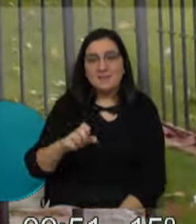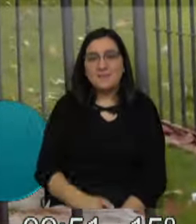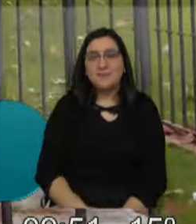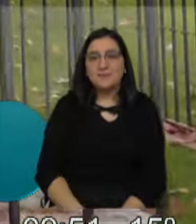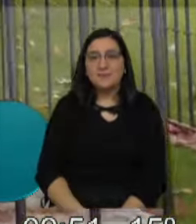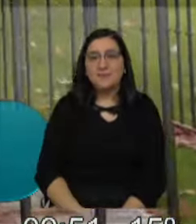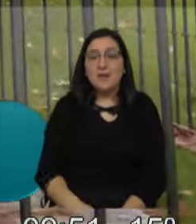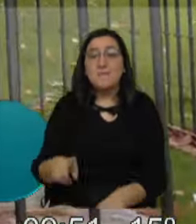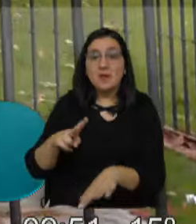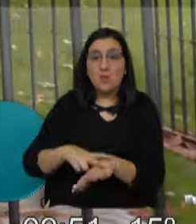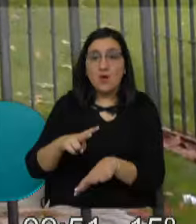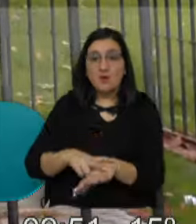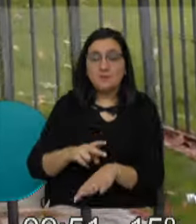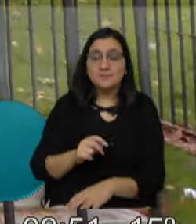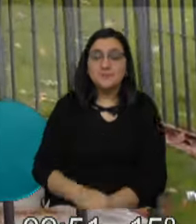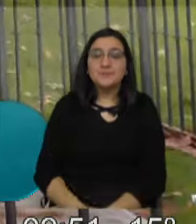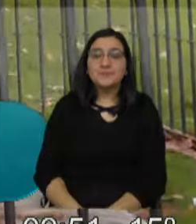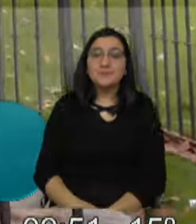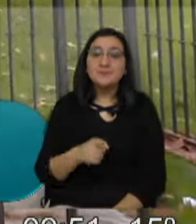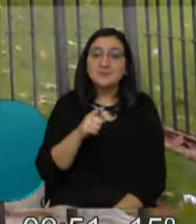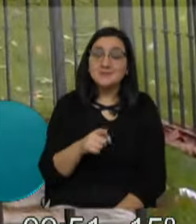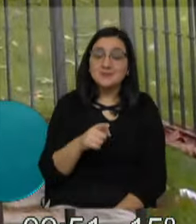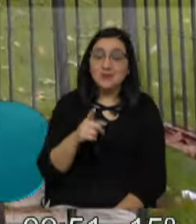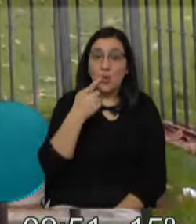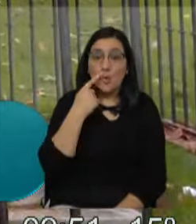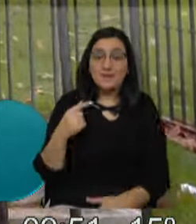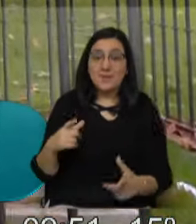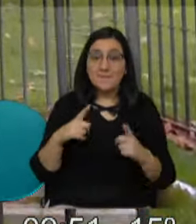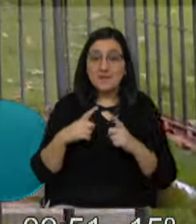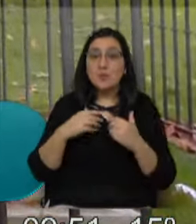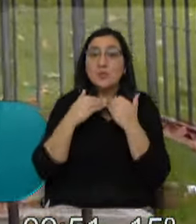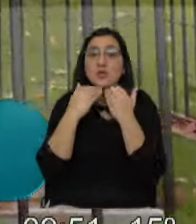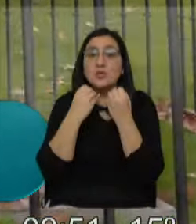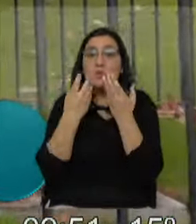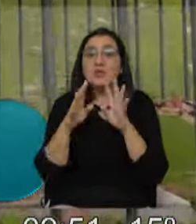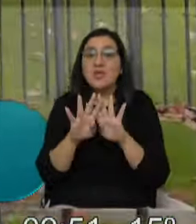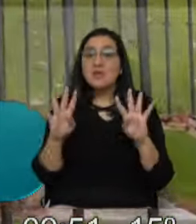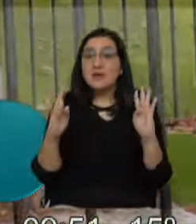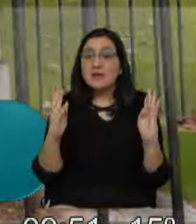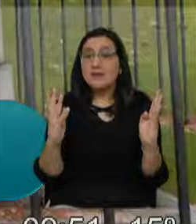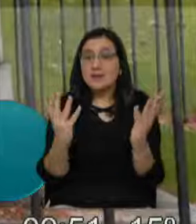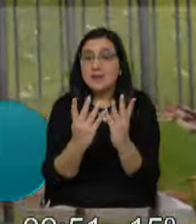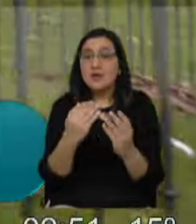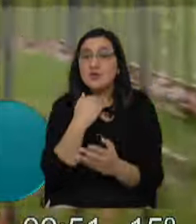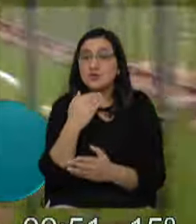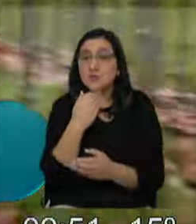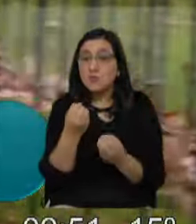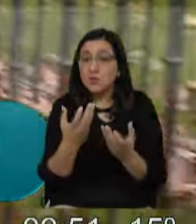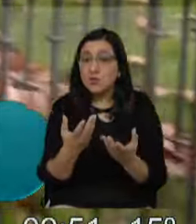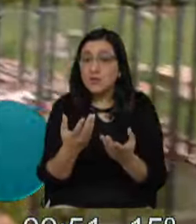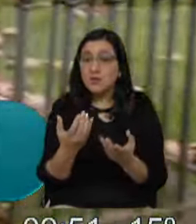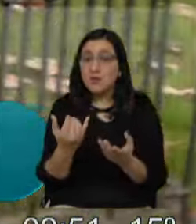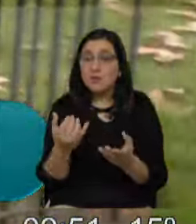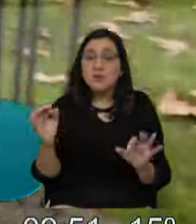Paraguay. También. Esa es la historia, aquí lo tenemos, está como esperando, pero en realidad no sé por qué está la rija acá. Es lo que me pregunto, ¿no? Porque lo